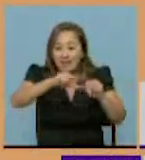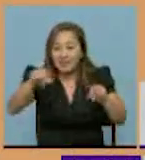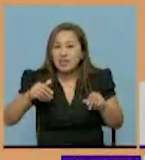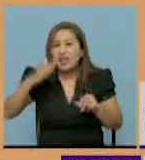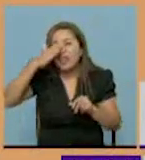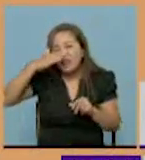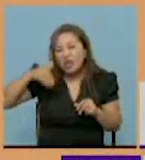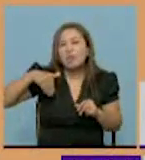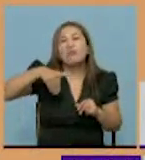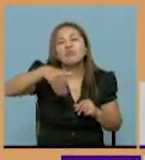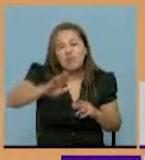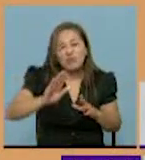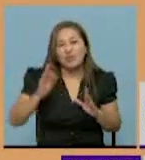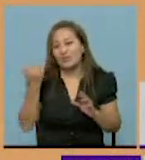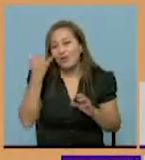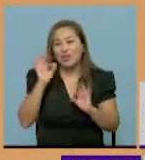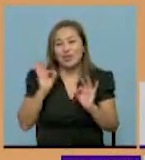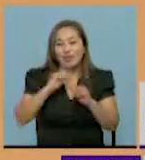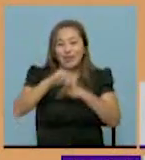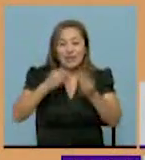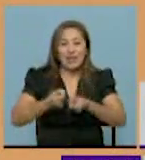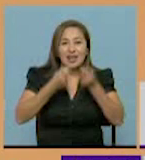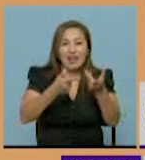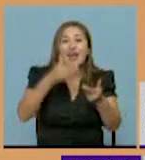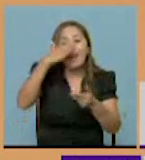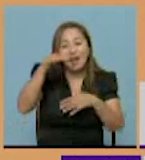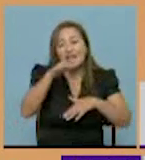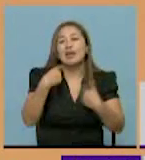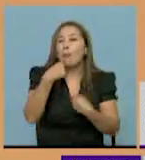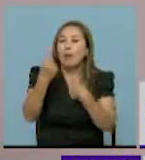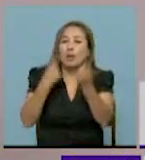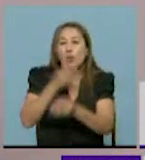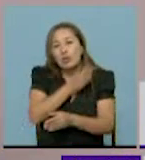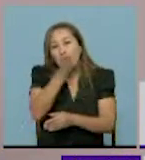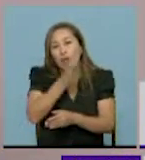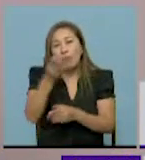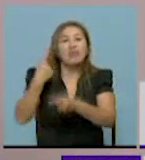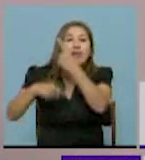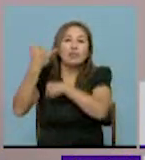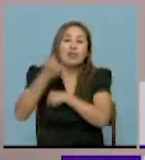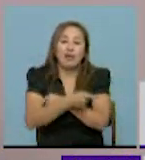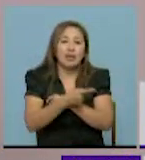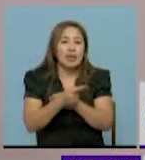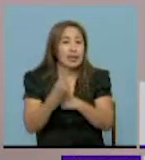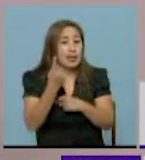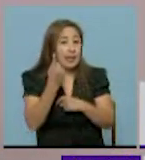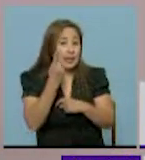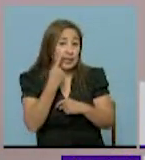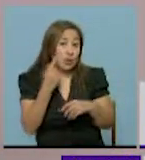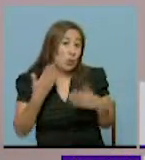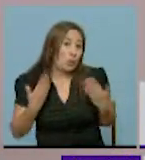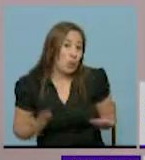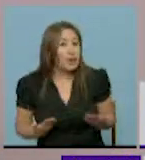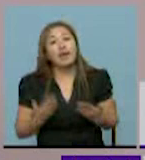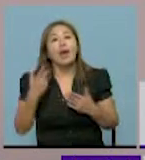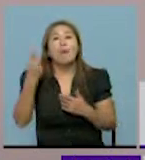ya es a futuro, digamos, una vez adjudicado y que ya puedan tener la escritura. Y por supuesto, si está el instituto, posiblemente haya